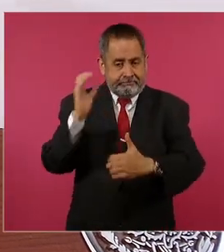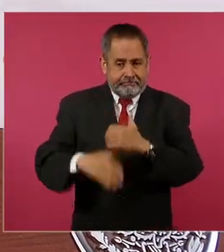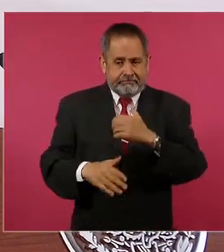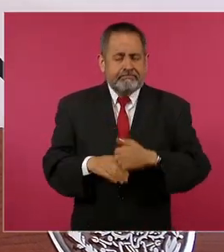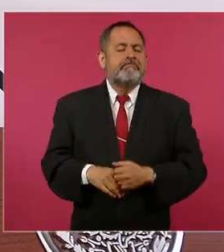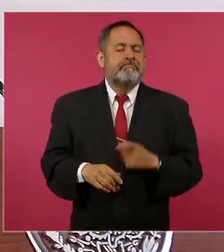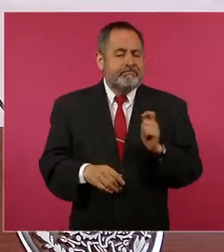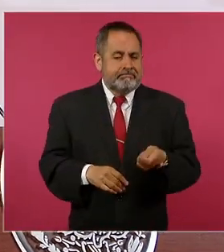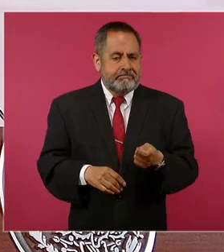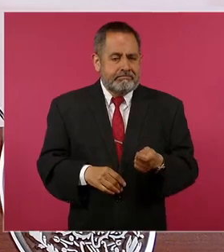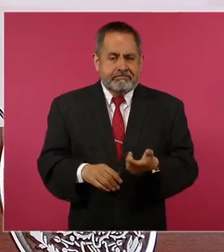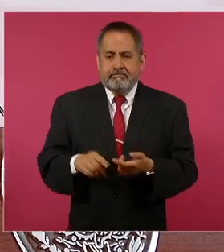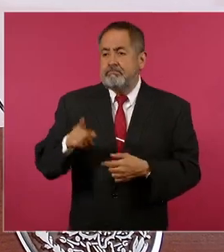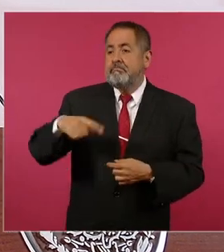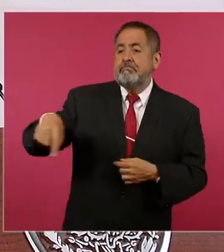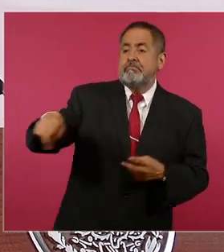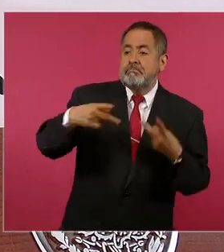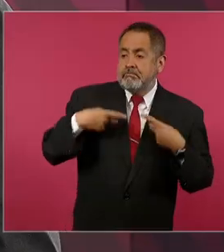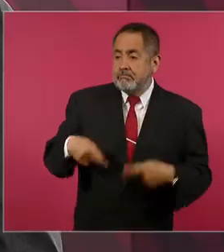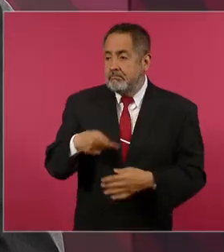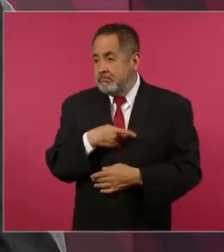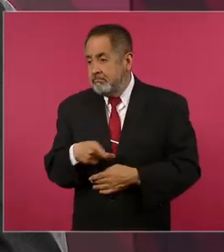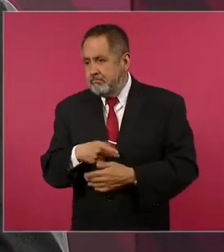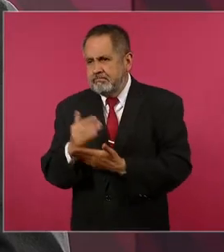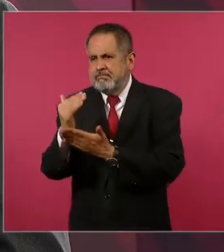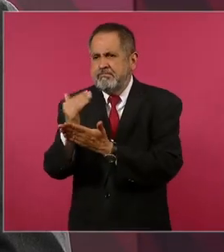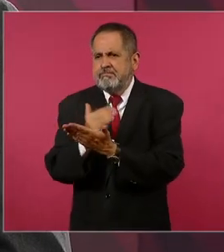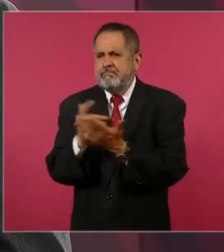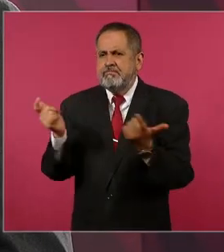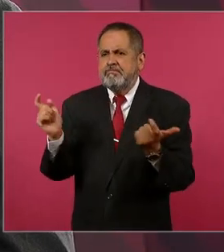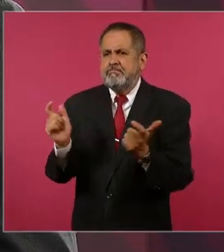reducir la pobreza.